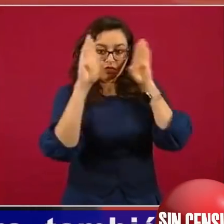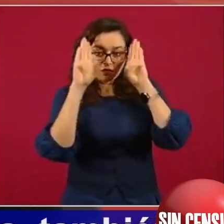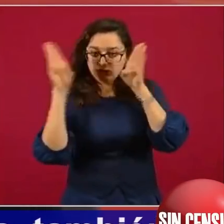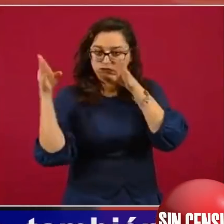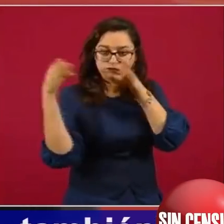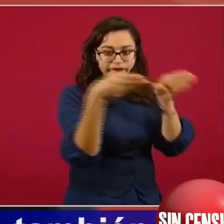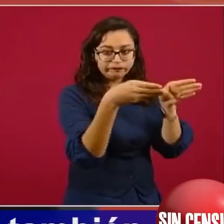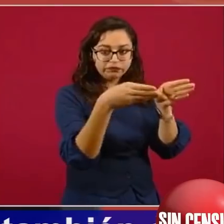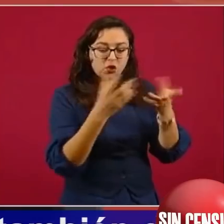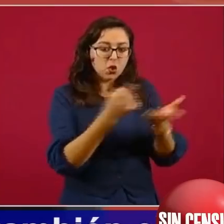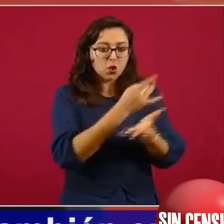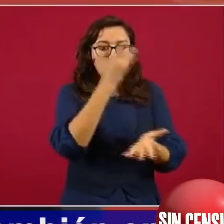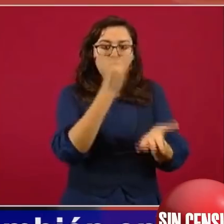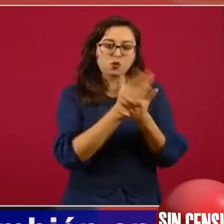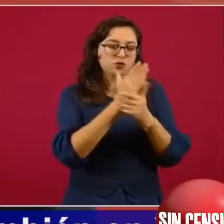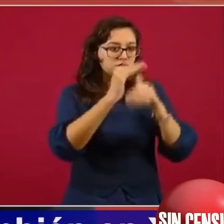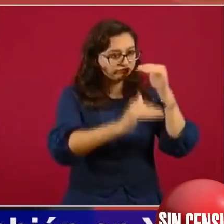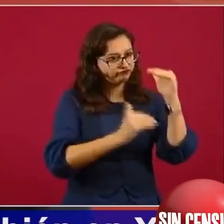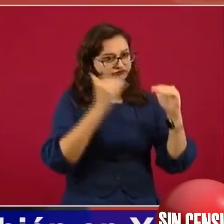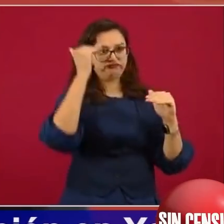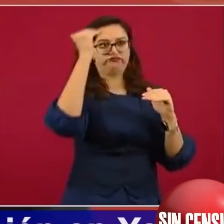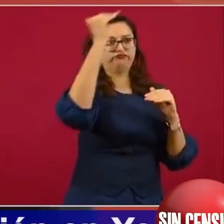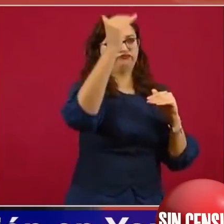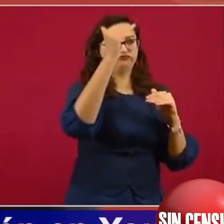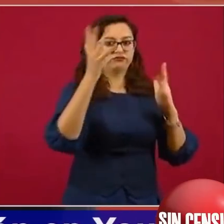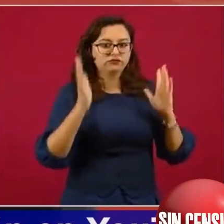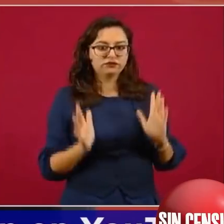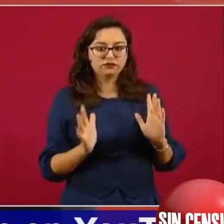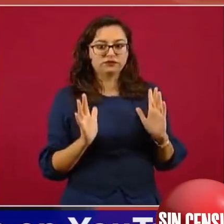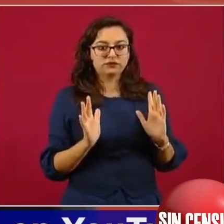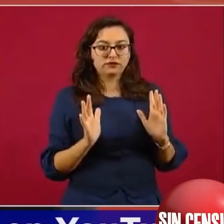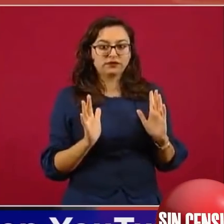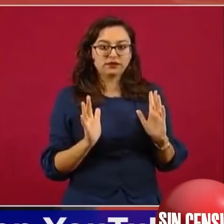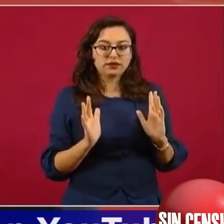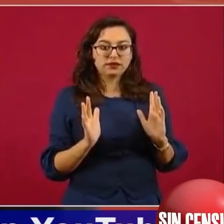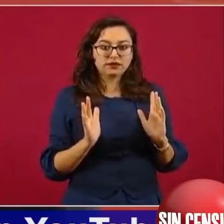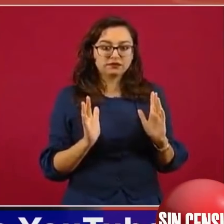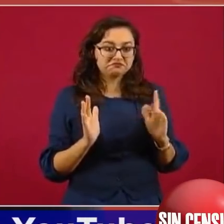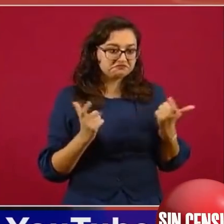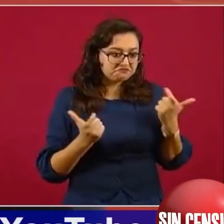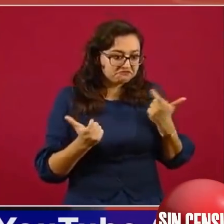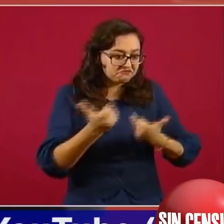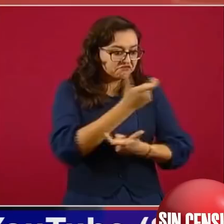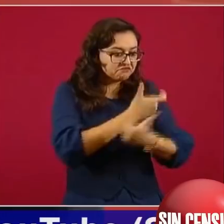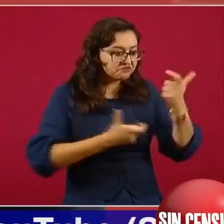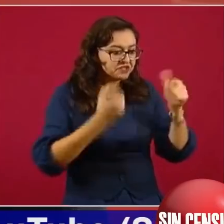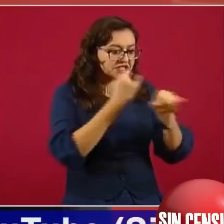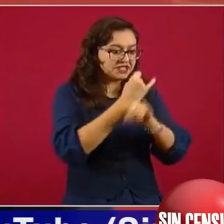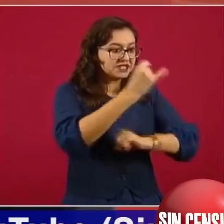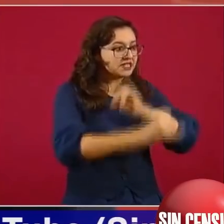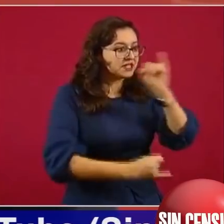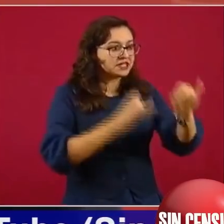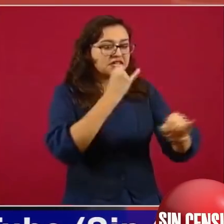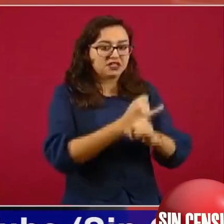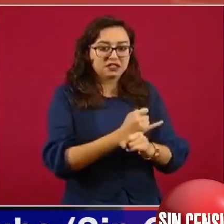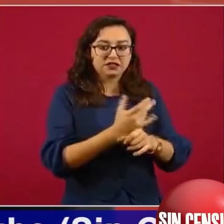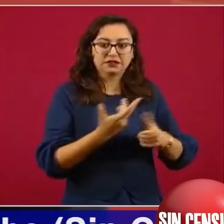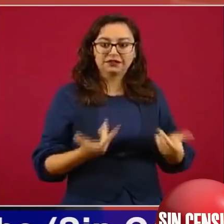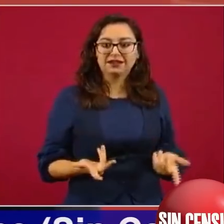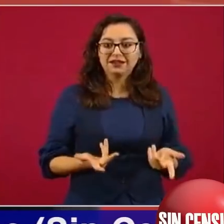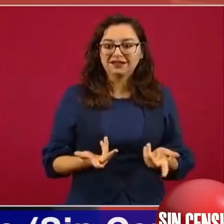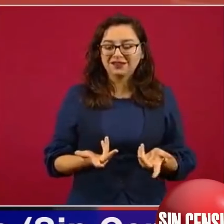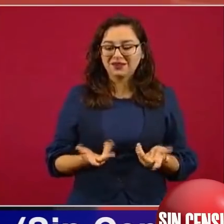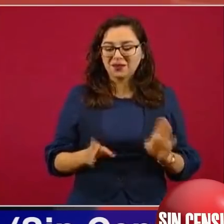los directivos de esa institución en los financieros, y que no sean empleados